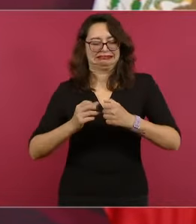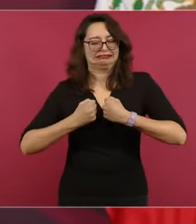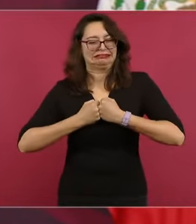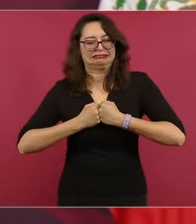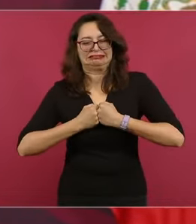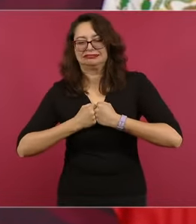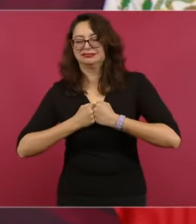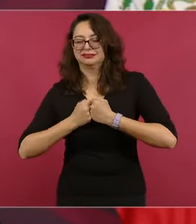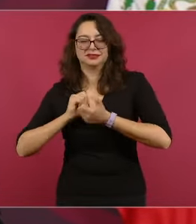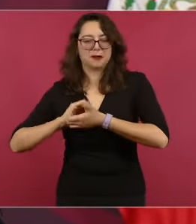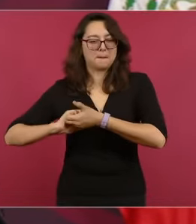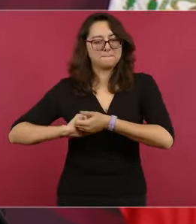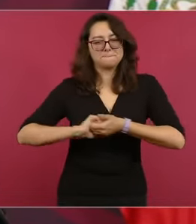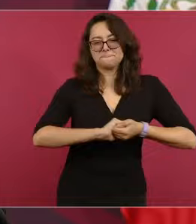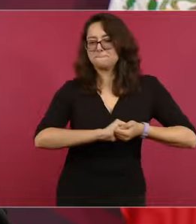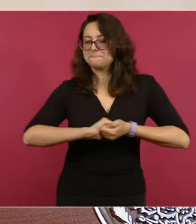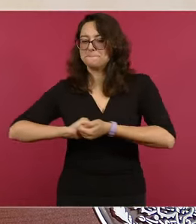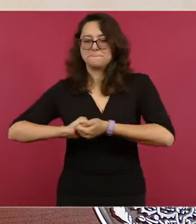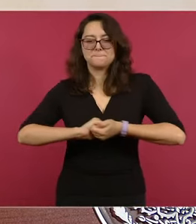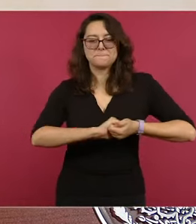Guatemala,